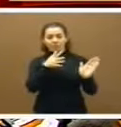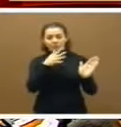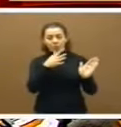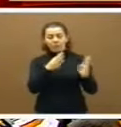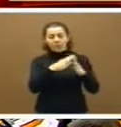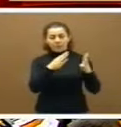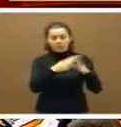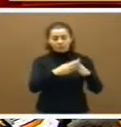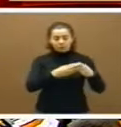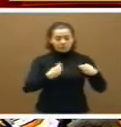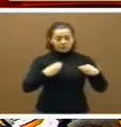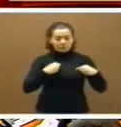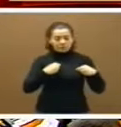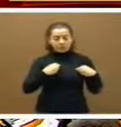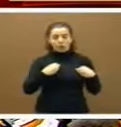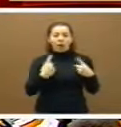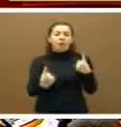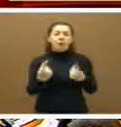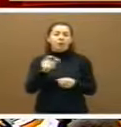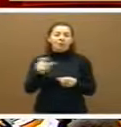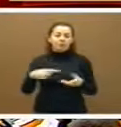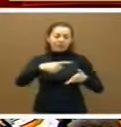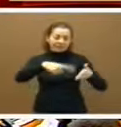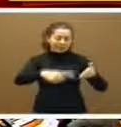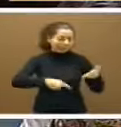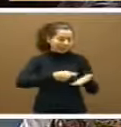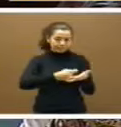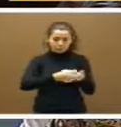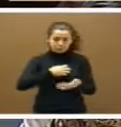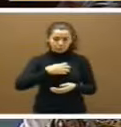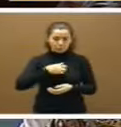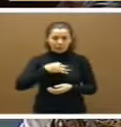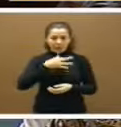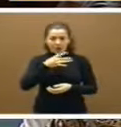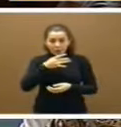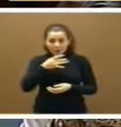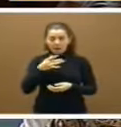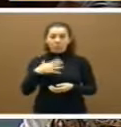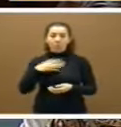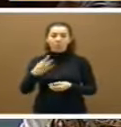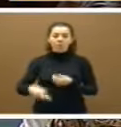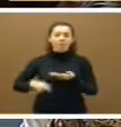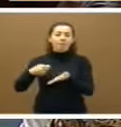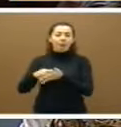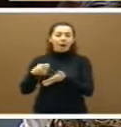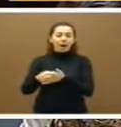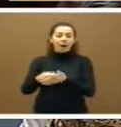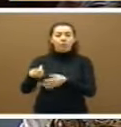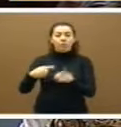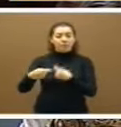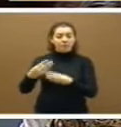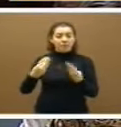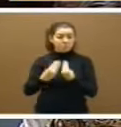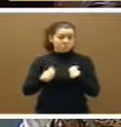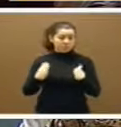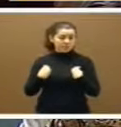para que aquellos inquilinos inquilinos que hayan tenido cuotas atrasadas y estén al día puedan acceder a la propiedad. Nosotros, en el fondo, estamos de acuerdo, pero